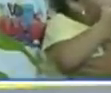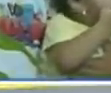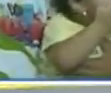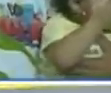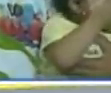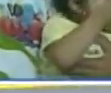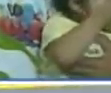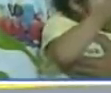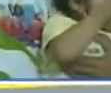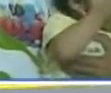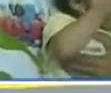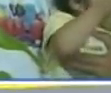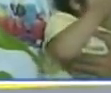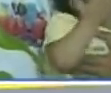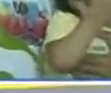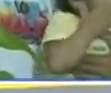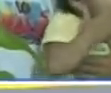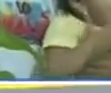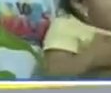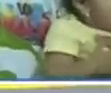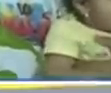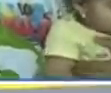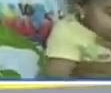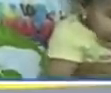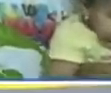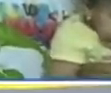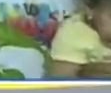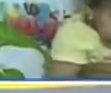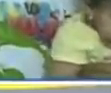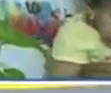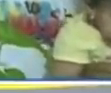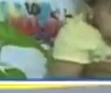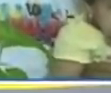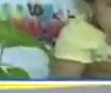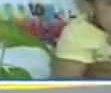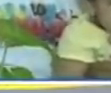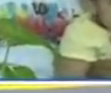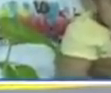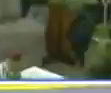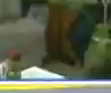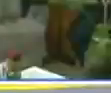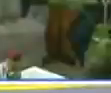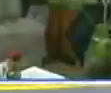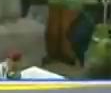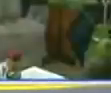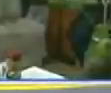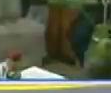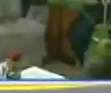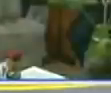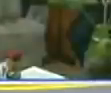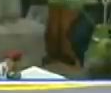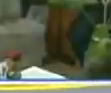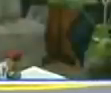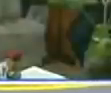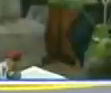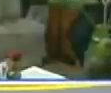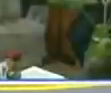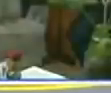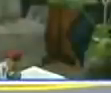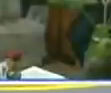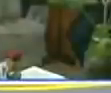puede tener. Gracias, gracias. Así es, presidente, le devolvemos el pase a usted. Adelante,